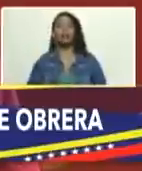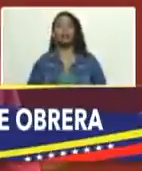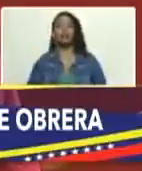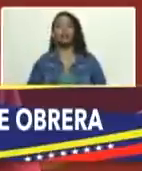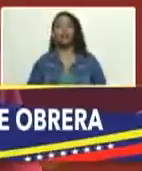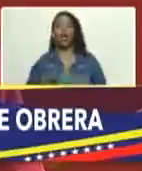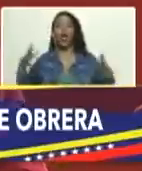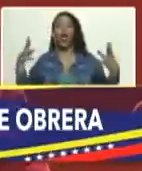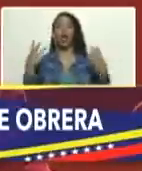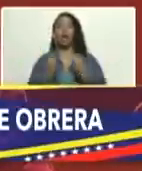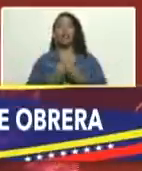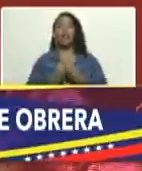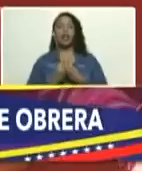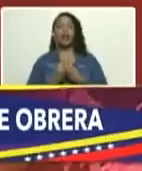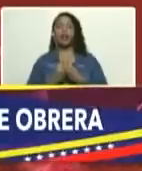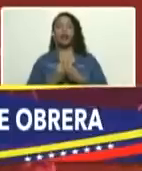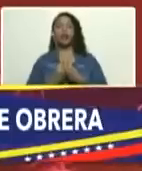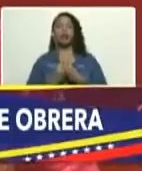Compañero Tellechea,